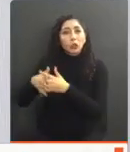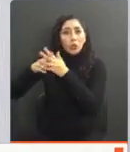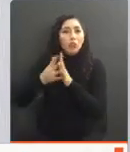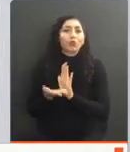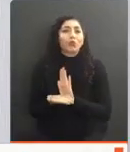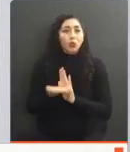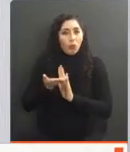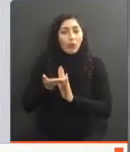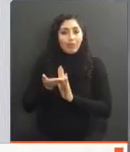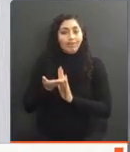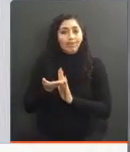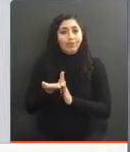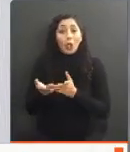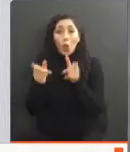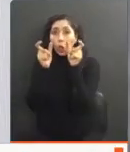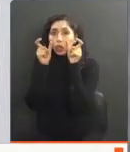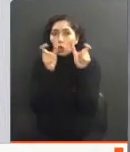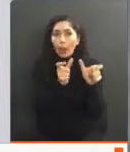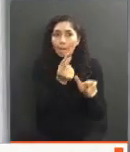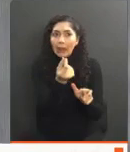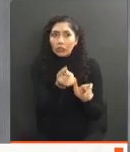de controlar la inflación en